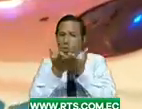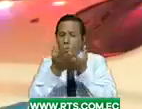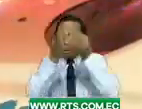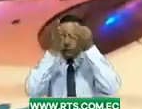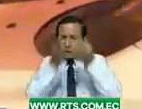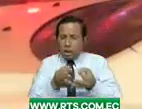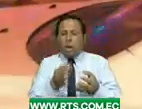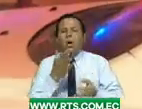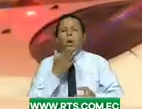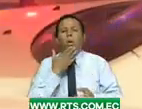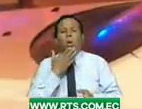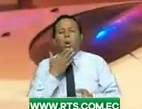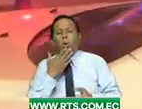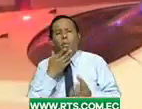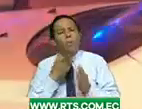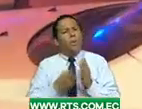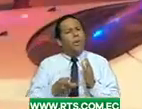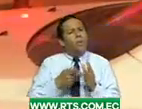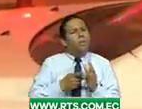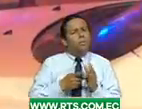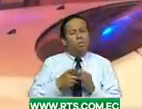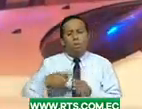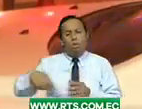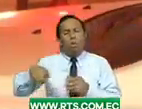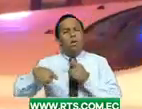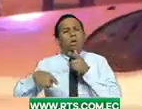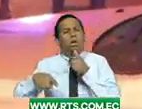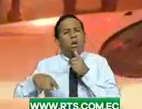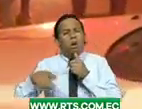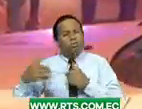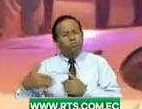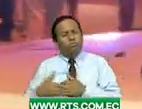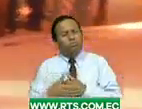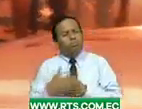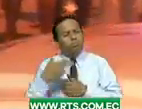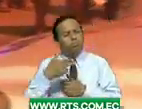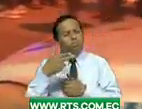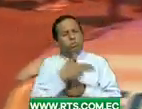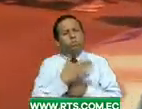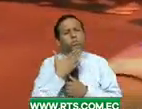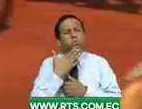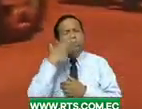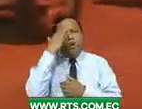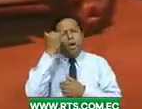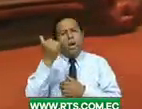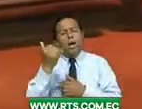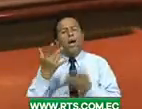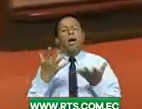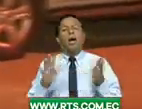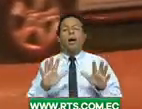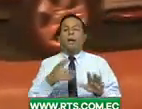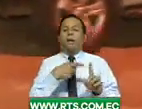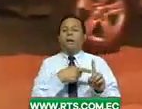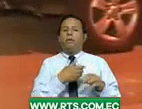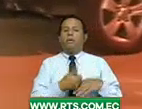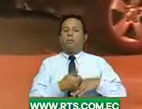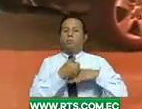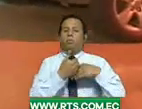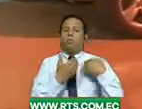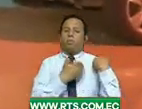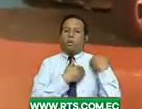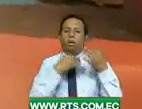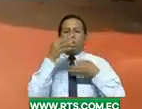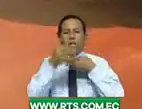dio esta situación, el móvil del crimen o de los crímenes que se están dando justamente en este punto y en el sector de la Floresta. Sabemos